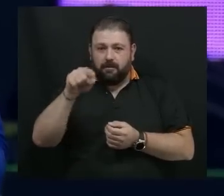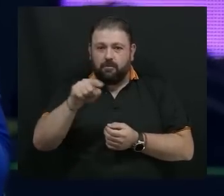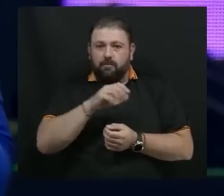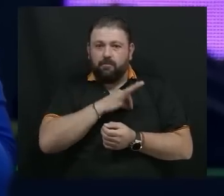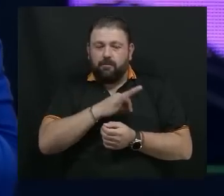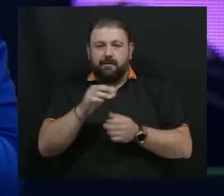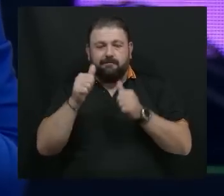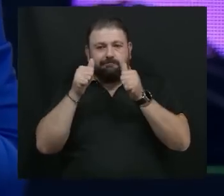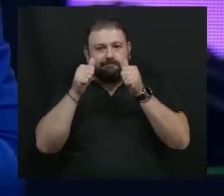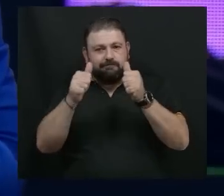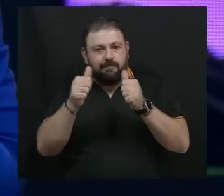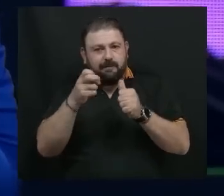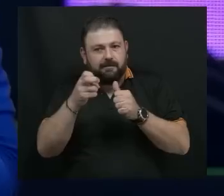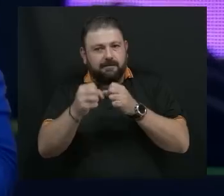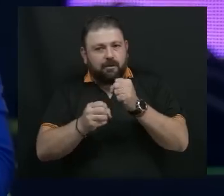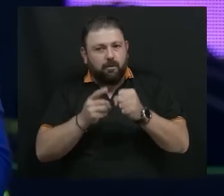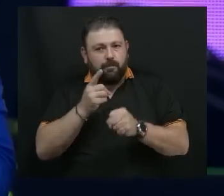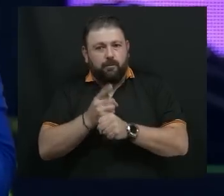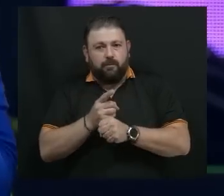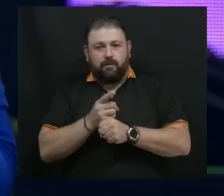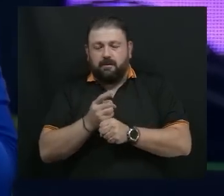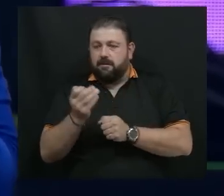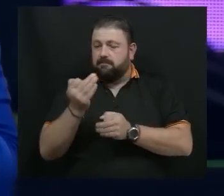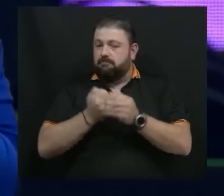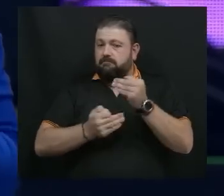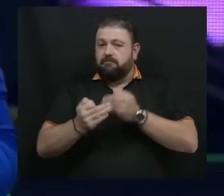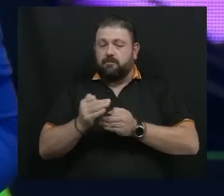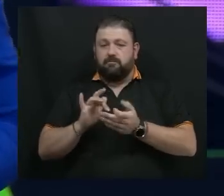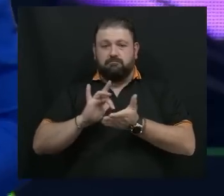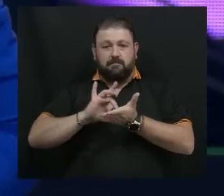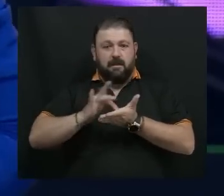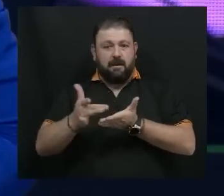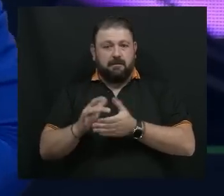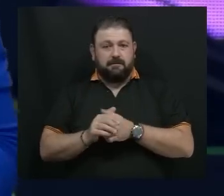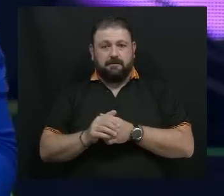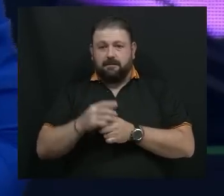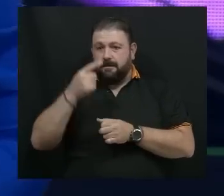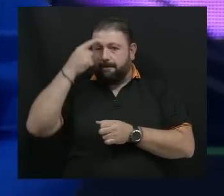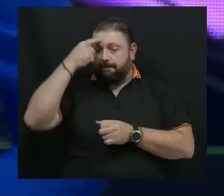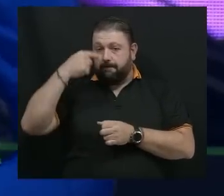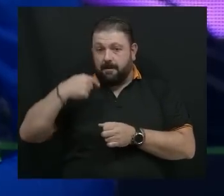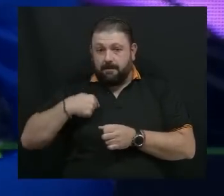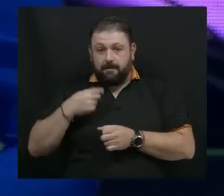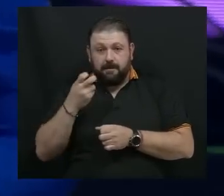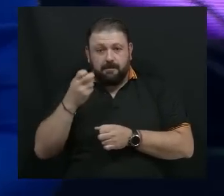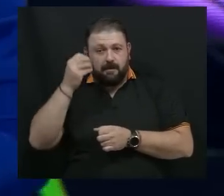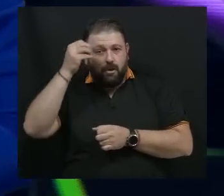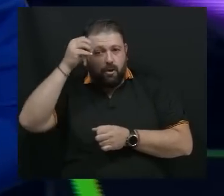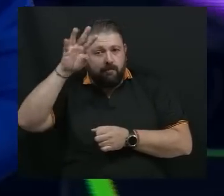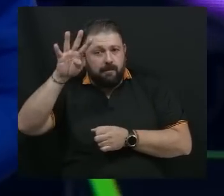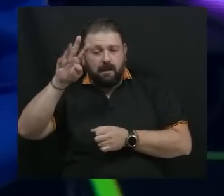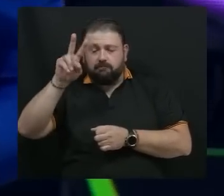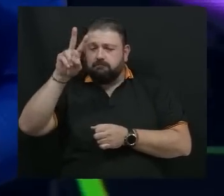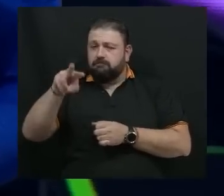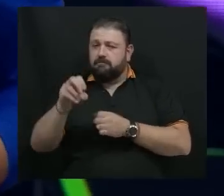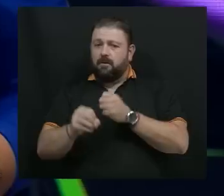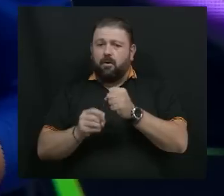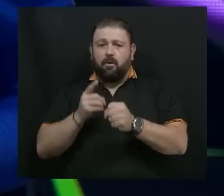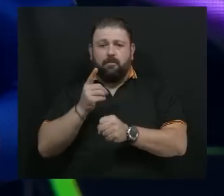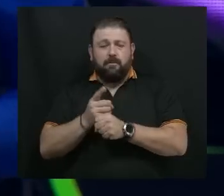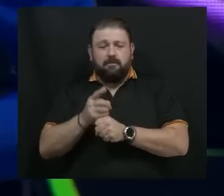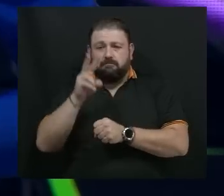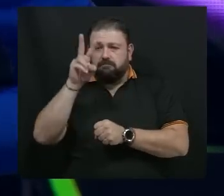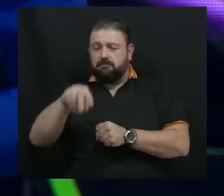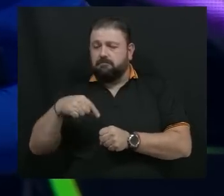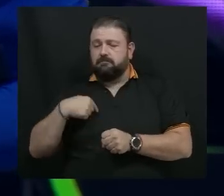esta oportunidad de vida que tenemos hoy frente a nosotros. Para mí, OmniLife ha sido la oportunidad que ha transformado mi